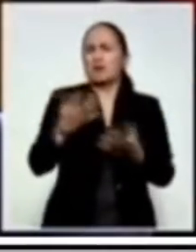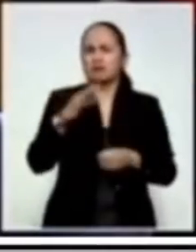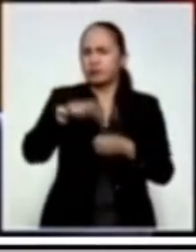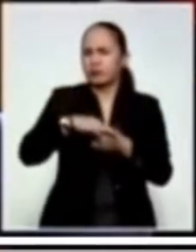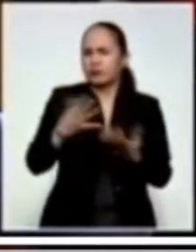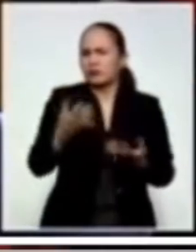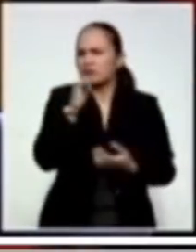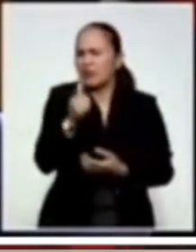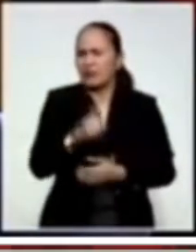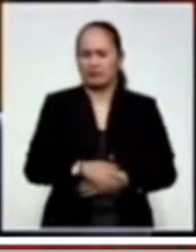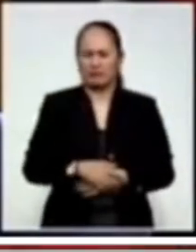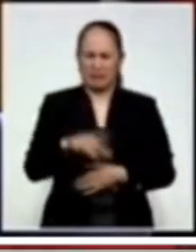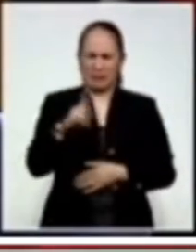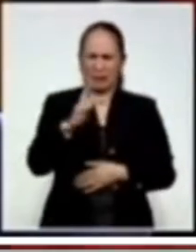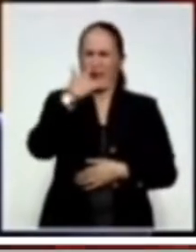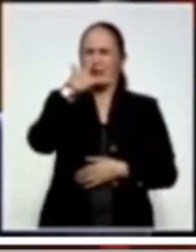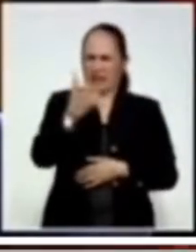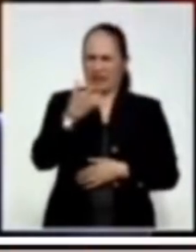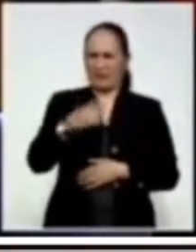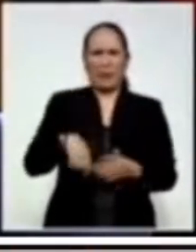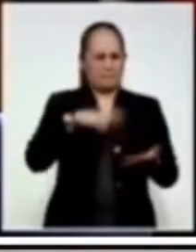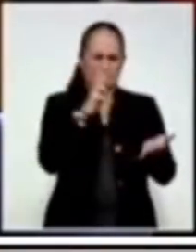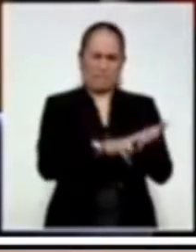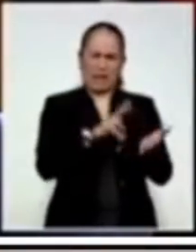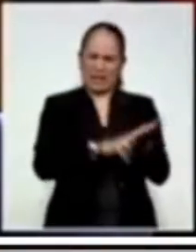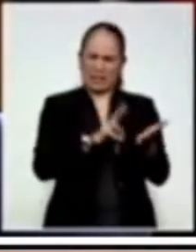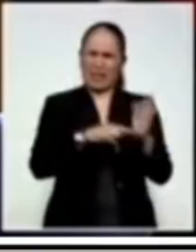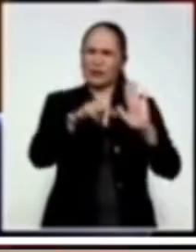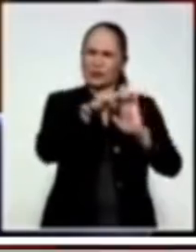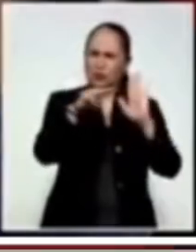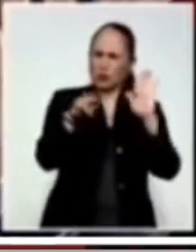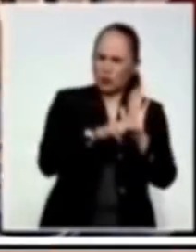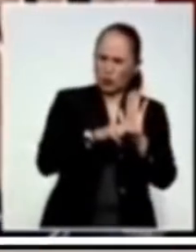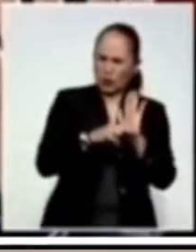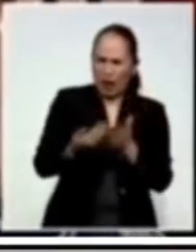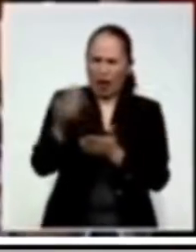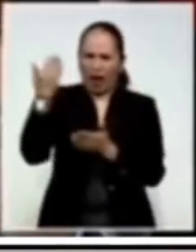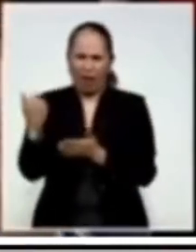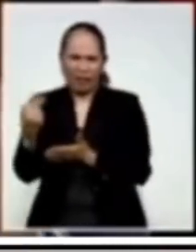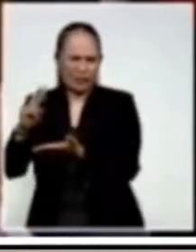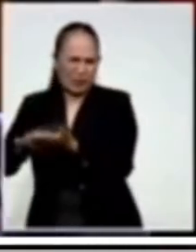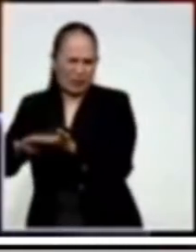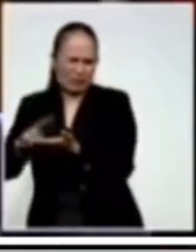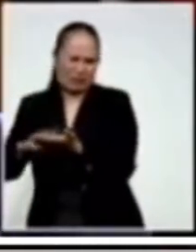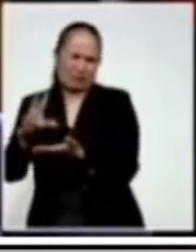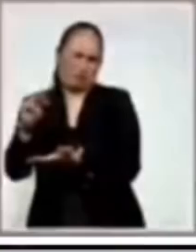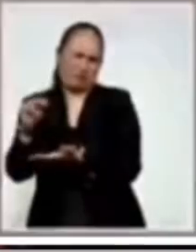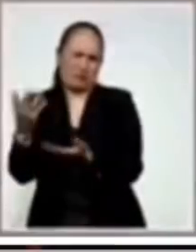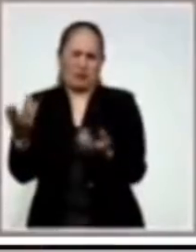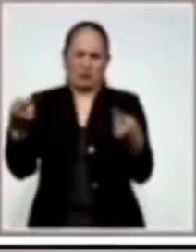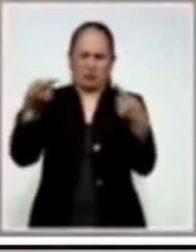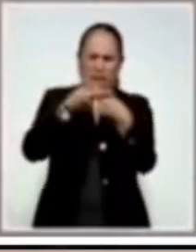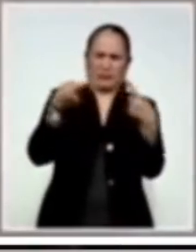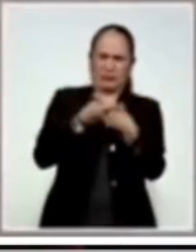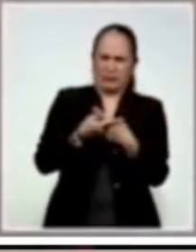González Alcántara votara por la validez de una norma que había considerado inválida por otras razones? A ver,